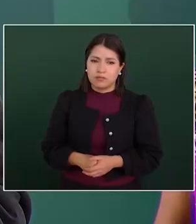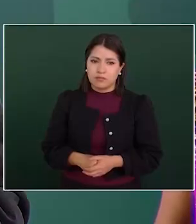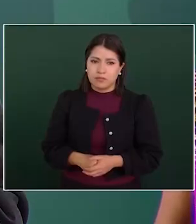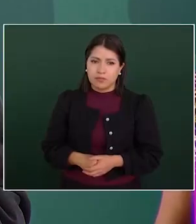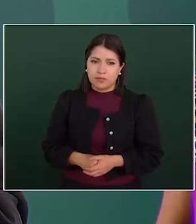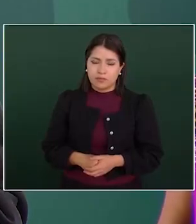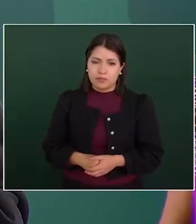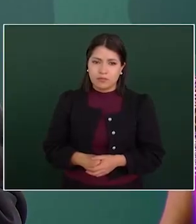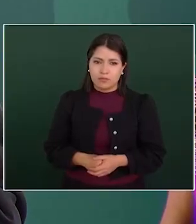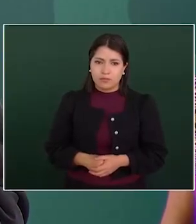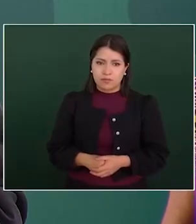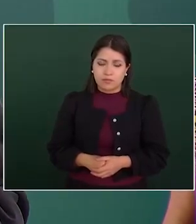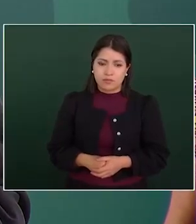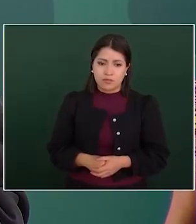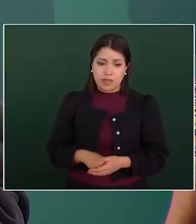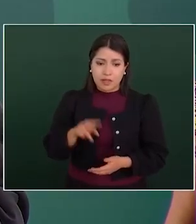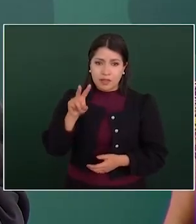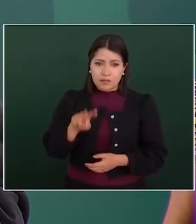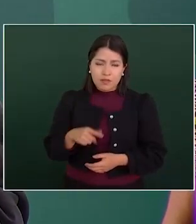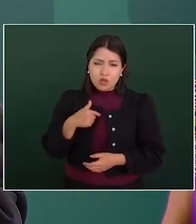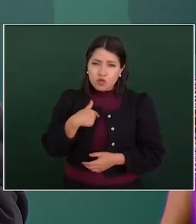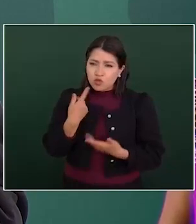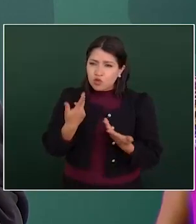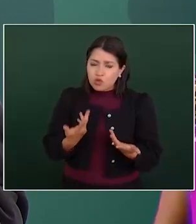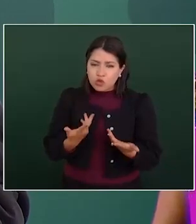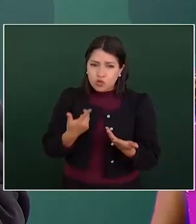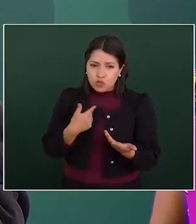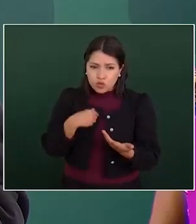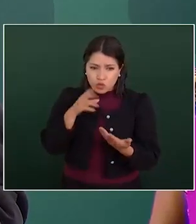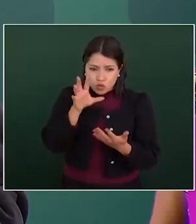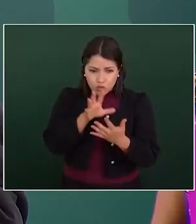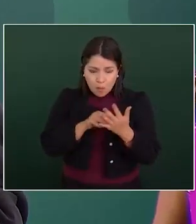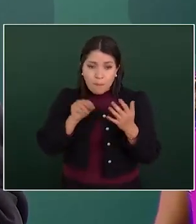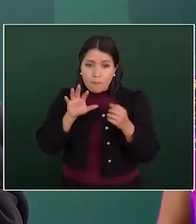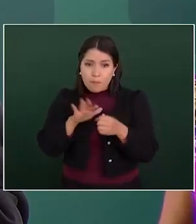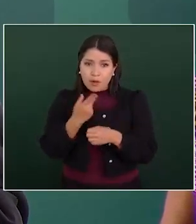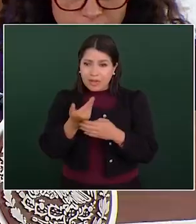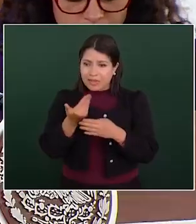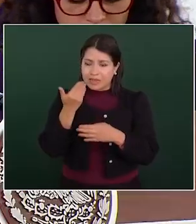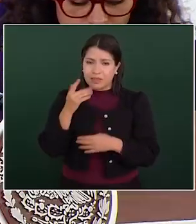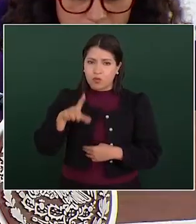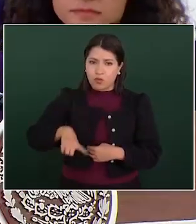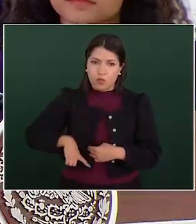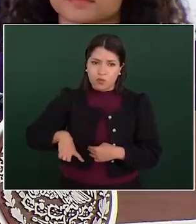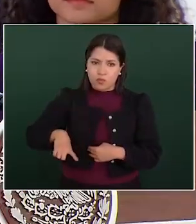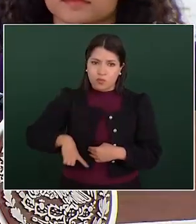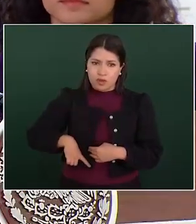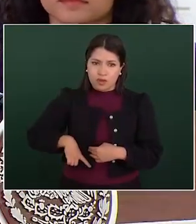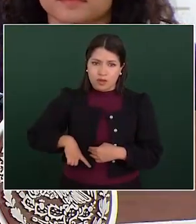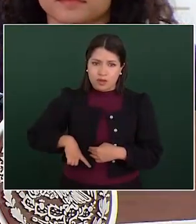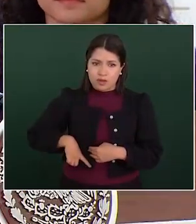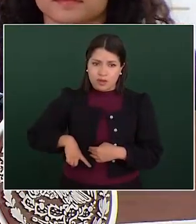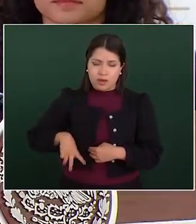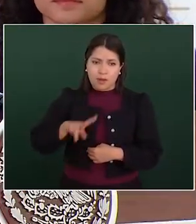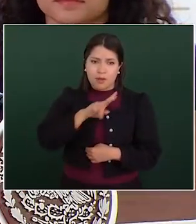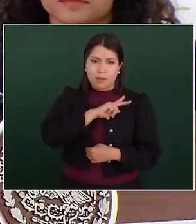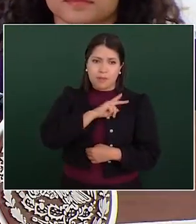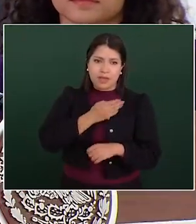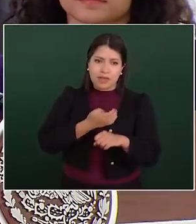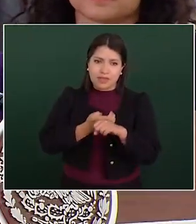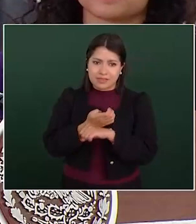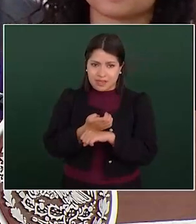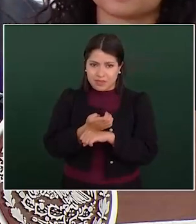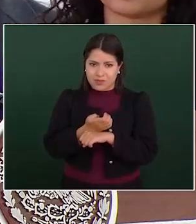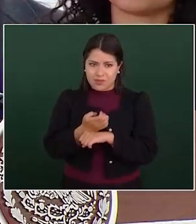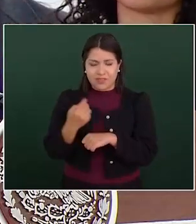me influye mucho, porque fue gobernador de mi estado, de mi